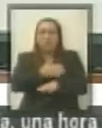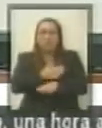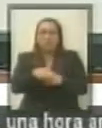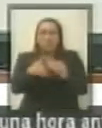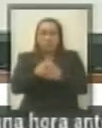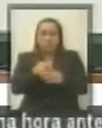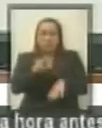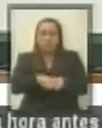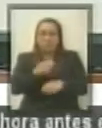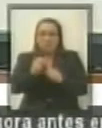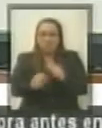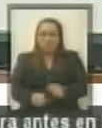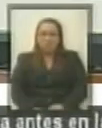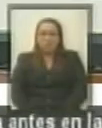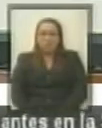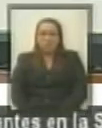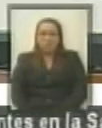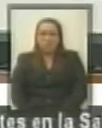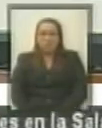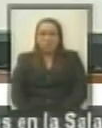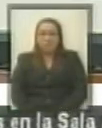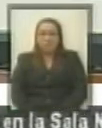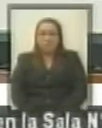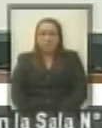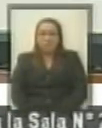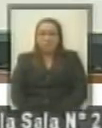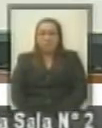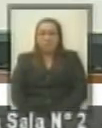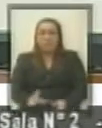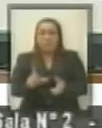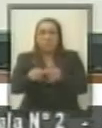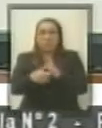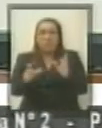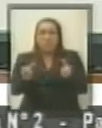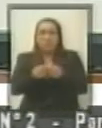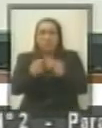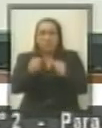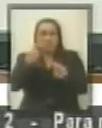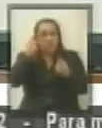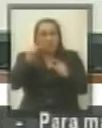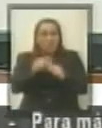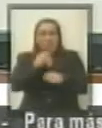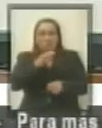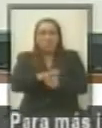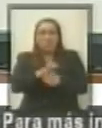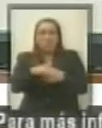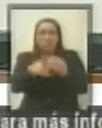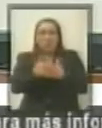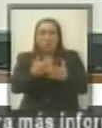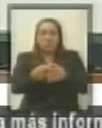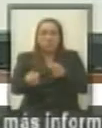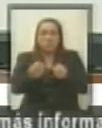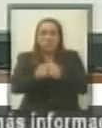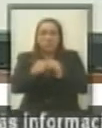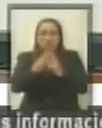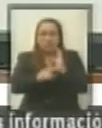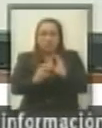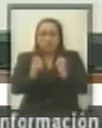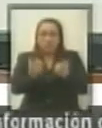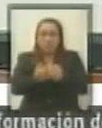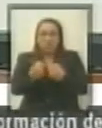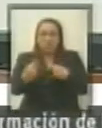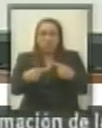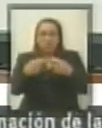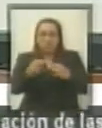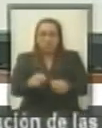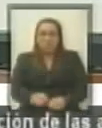al 13 de mayo. La comisión, luego de haber verificado que los postulantes cumplían con los requisitos establecidos en el reglamento del concurso